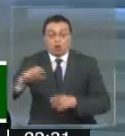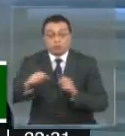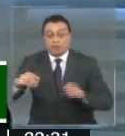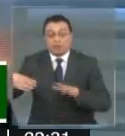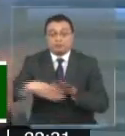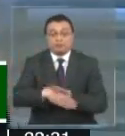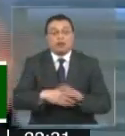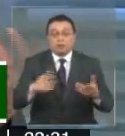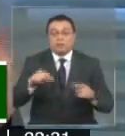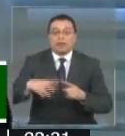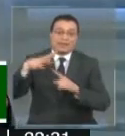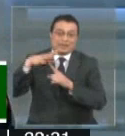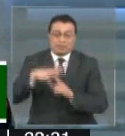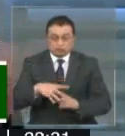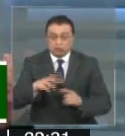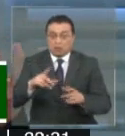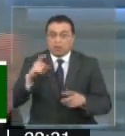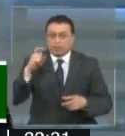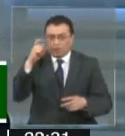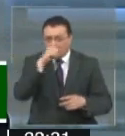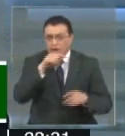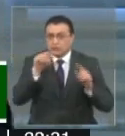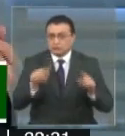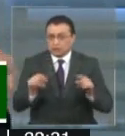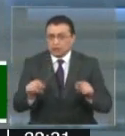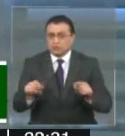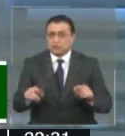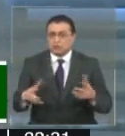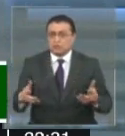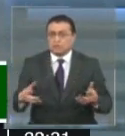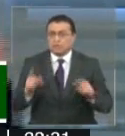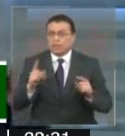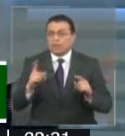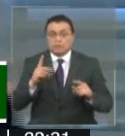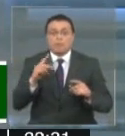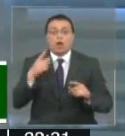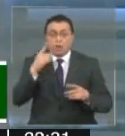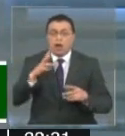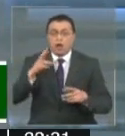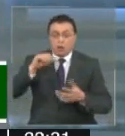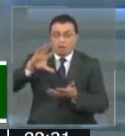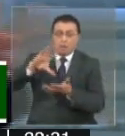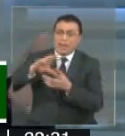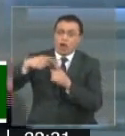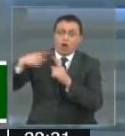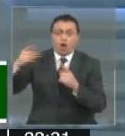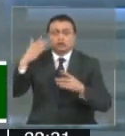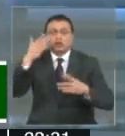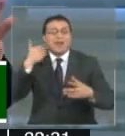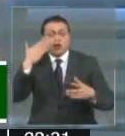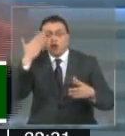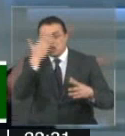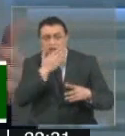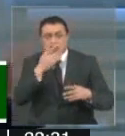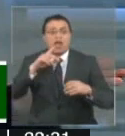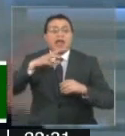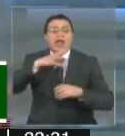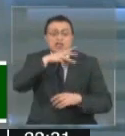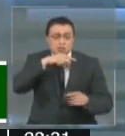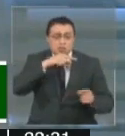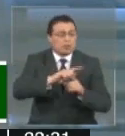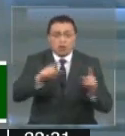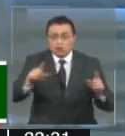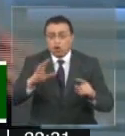La situación de discriminación es compleja. O sea, no, ni por nacionalidad, ni por situación de discapacidad, ni por edad, te